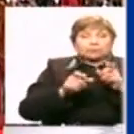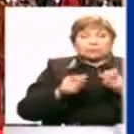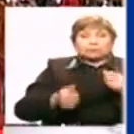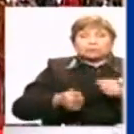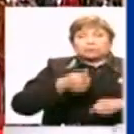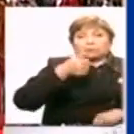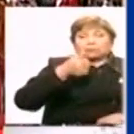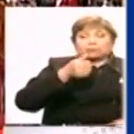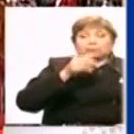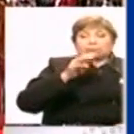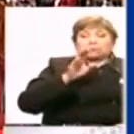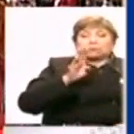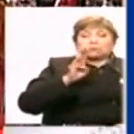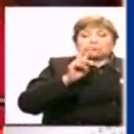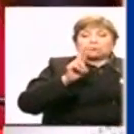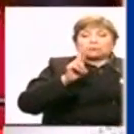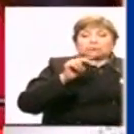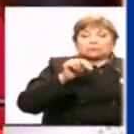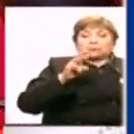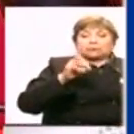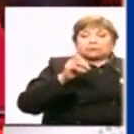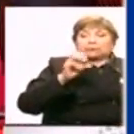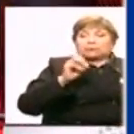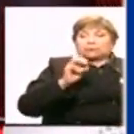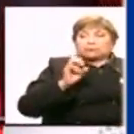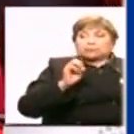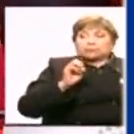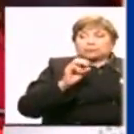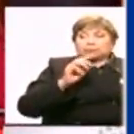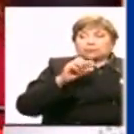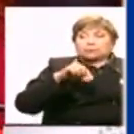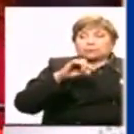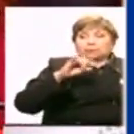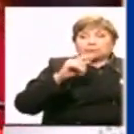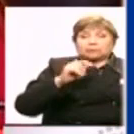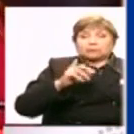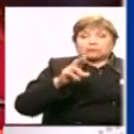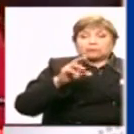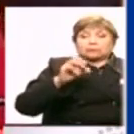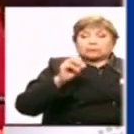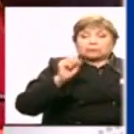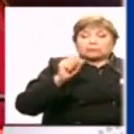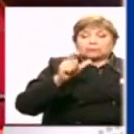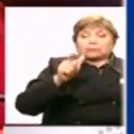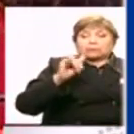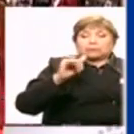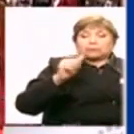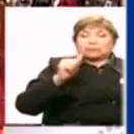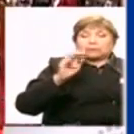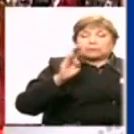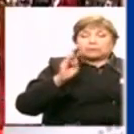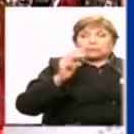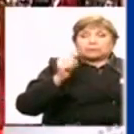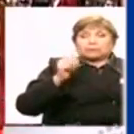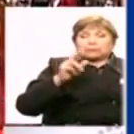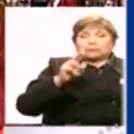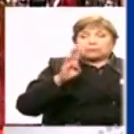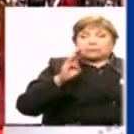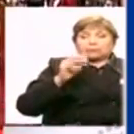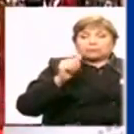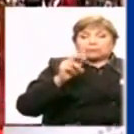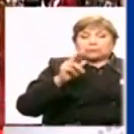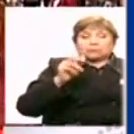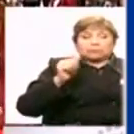incorporarse, por lo menos es lo que interpreto, por lo que he escuchado de la mucha gente con la que hablamos acá en Exitosa, porque acá hemos